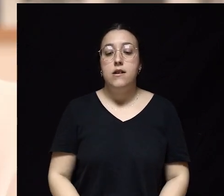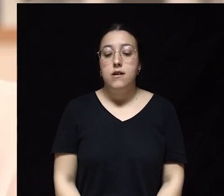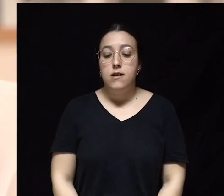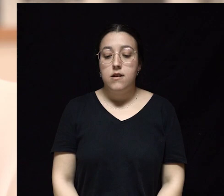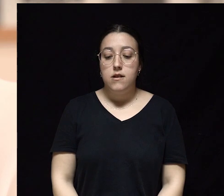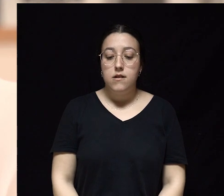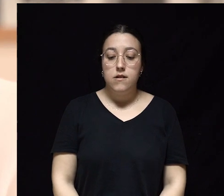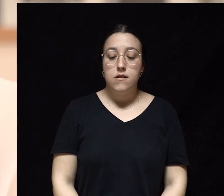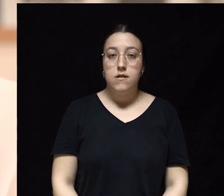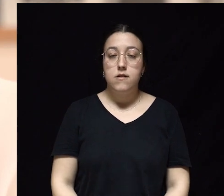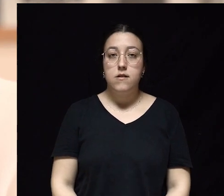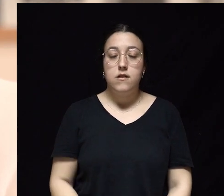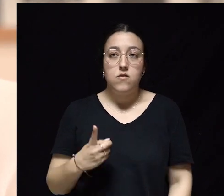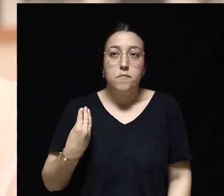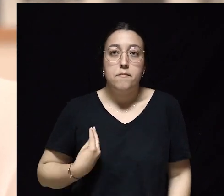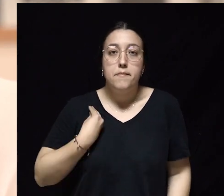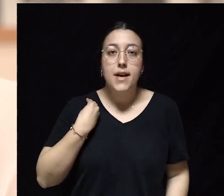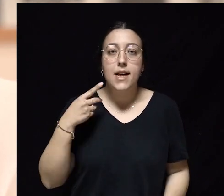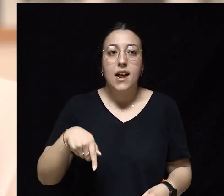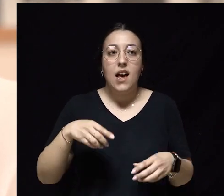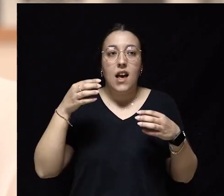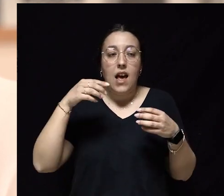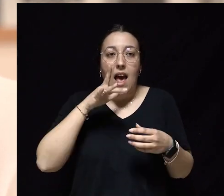es una pena que